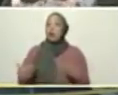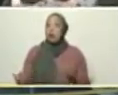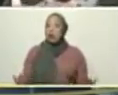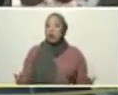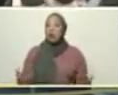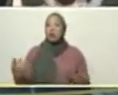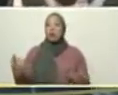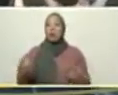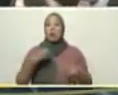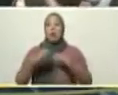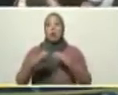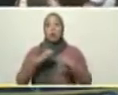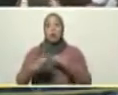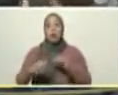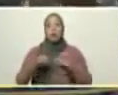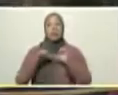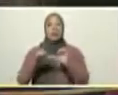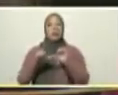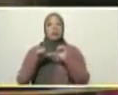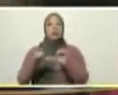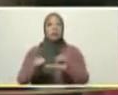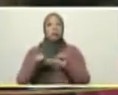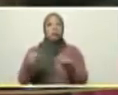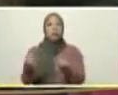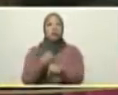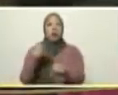batalla consecuente, perseverante.